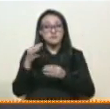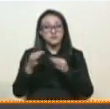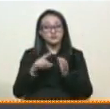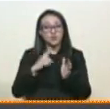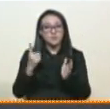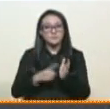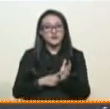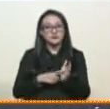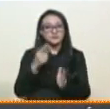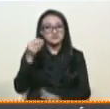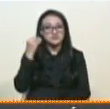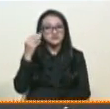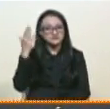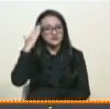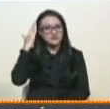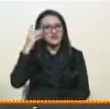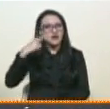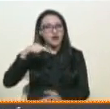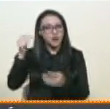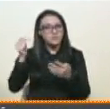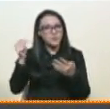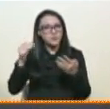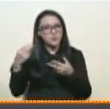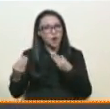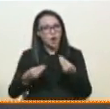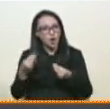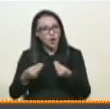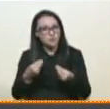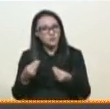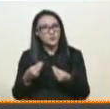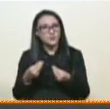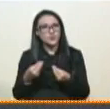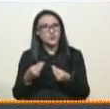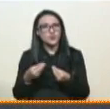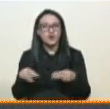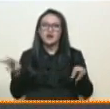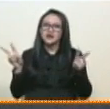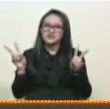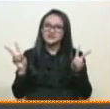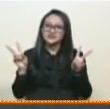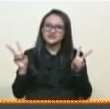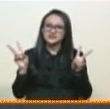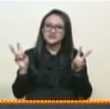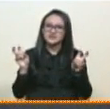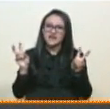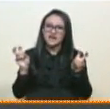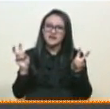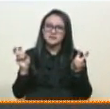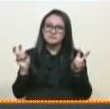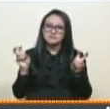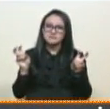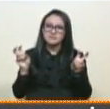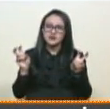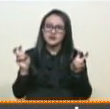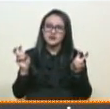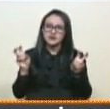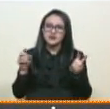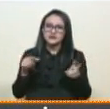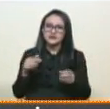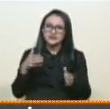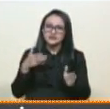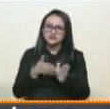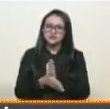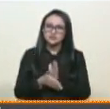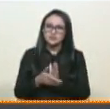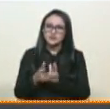que considerarla, saber qué es lo que se hace, cómo se hace, uno de los temas que también hoy se manejan, bueno, es en relación